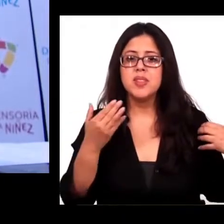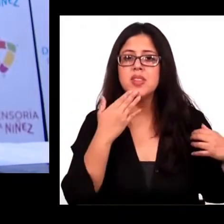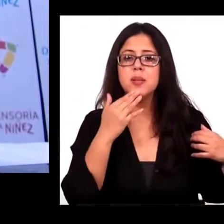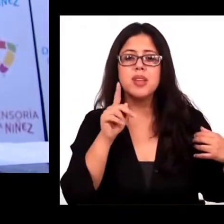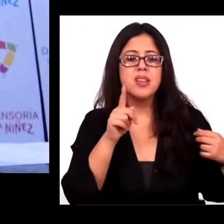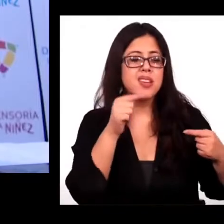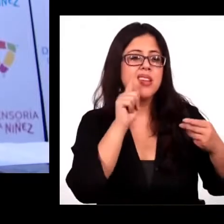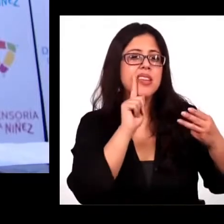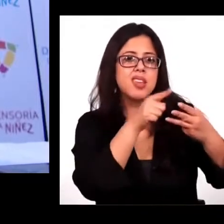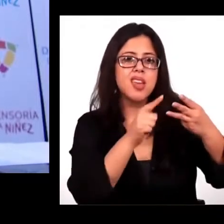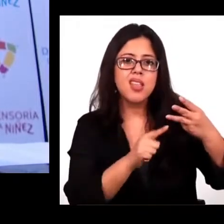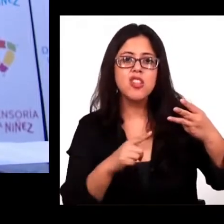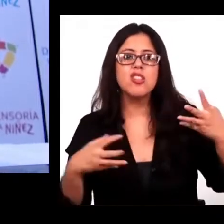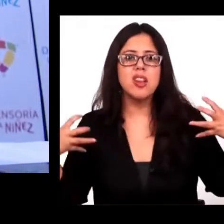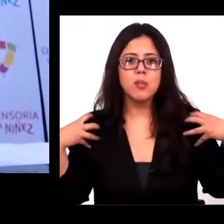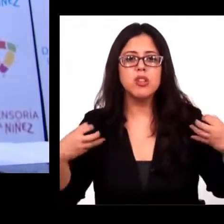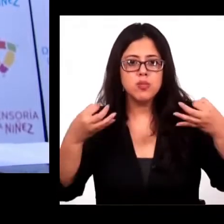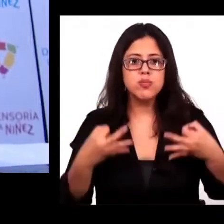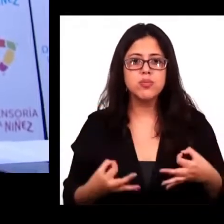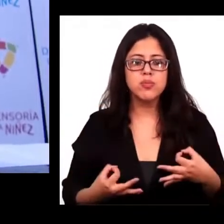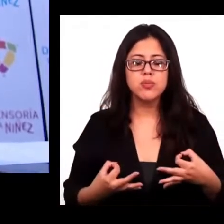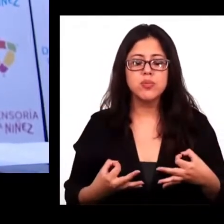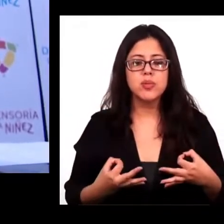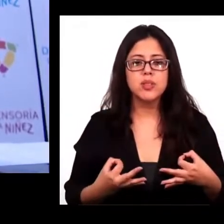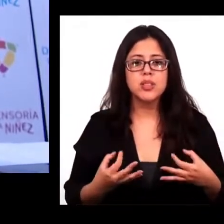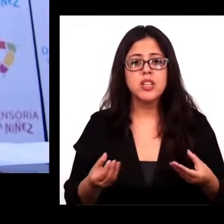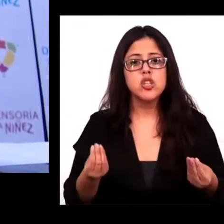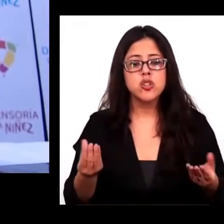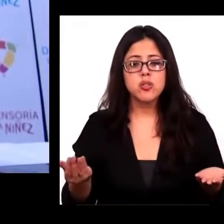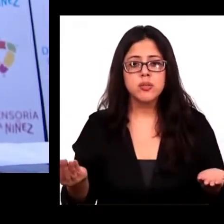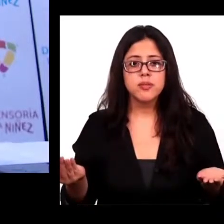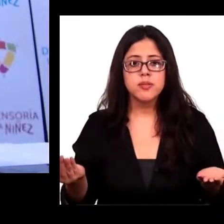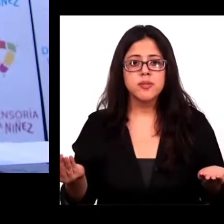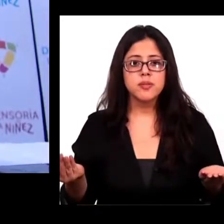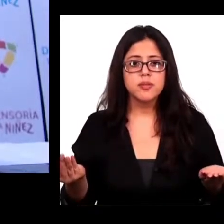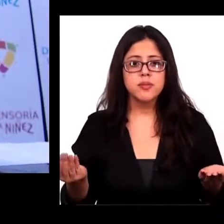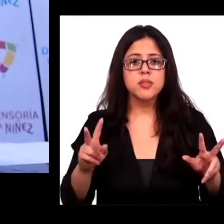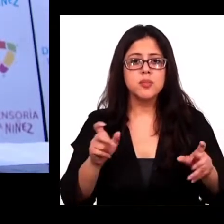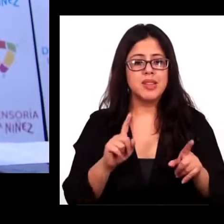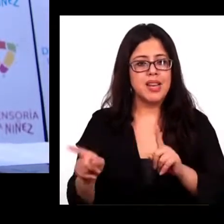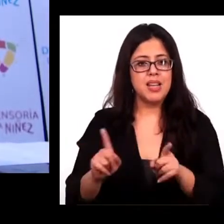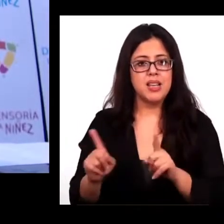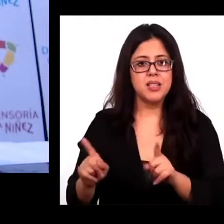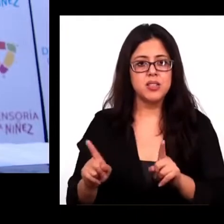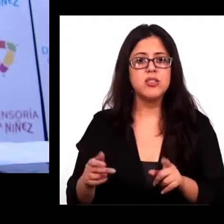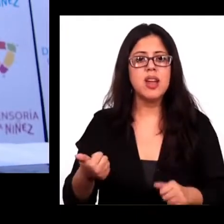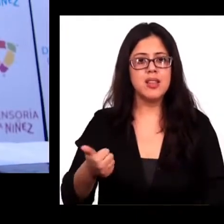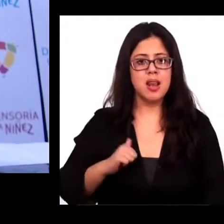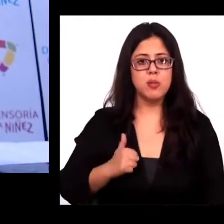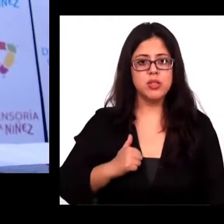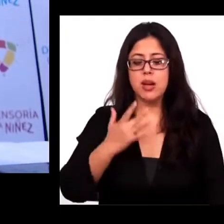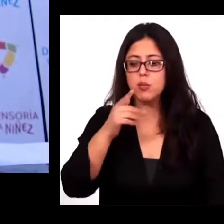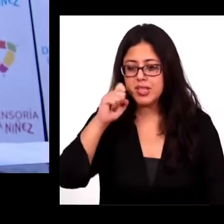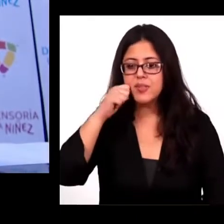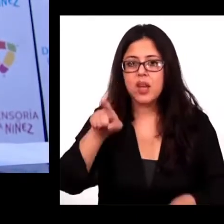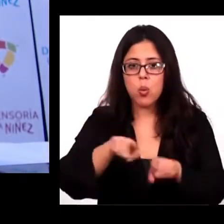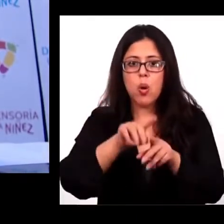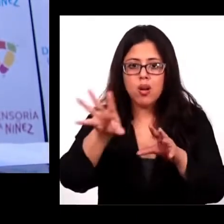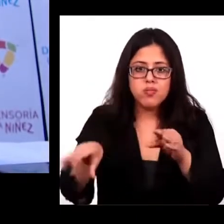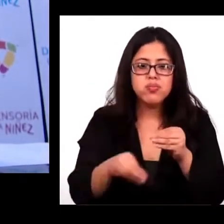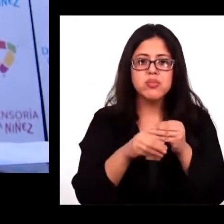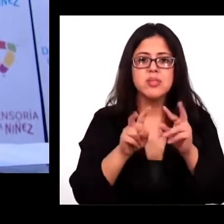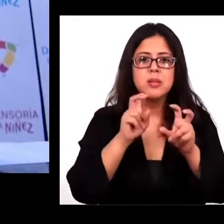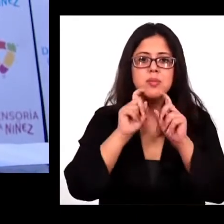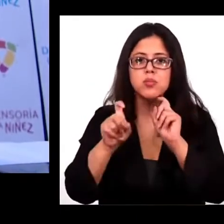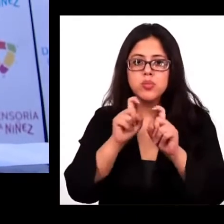a investigar estos hechos. Por supuesto, con la gestión de las policías, que también se integran en esta crítica sobre la base de que